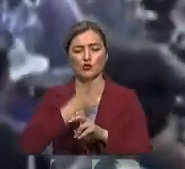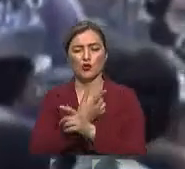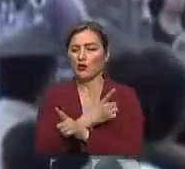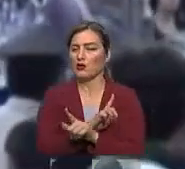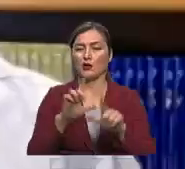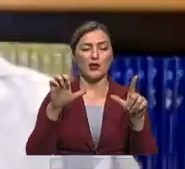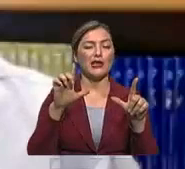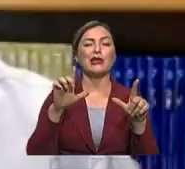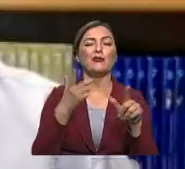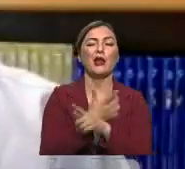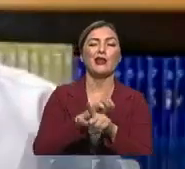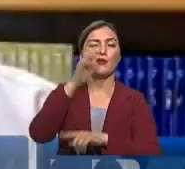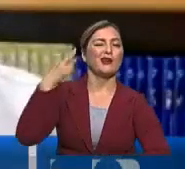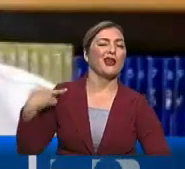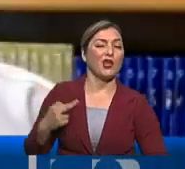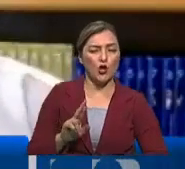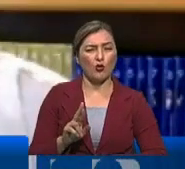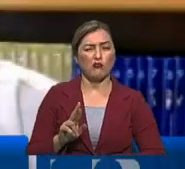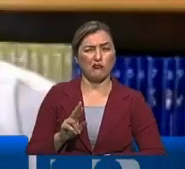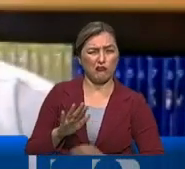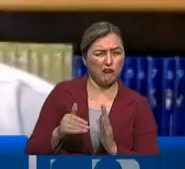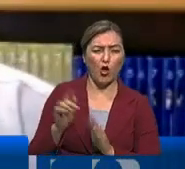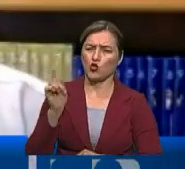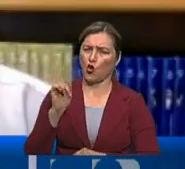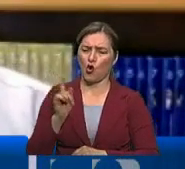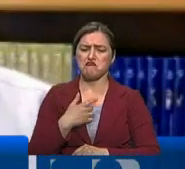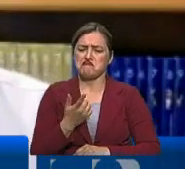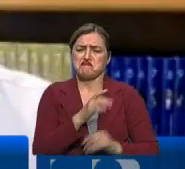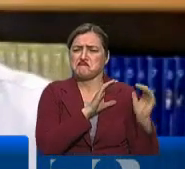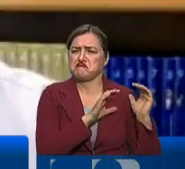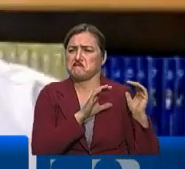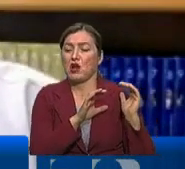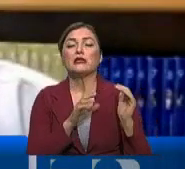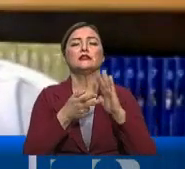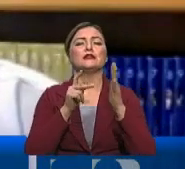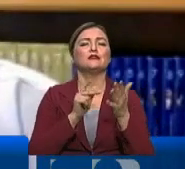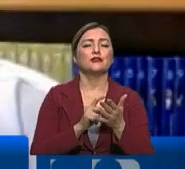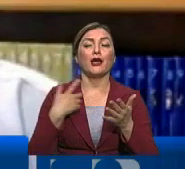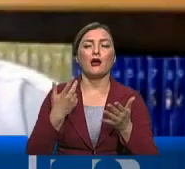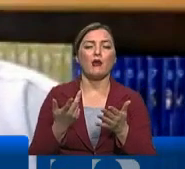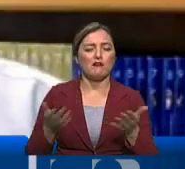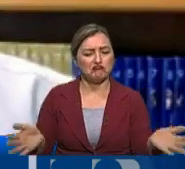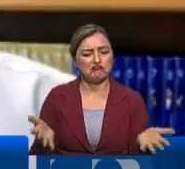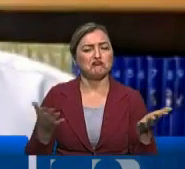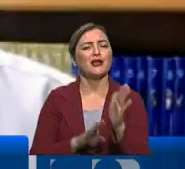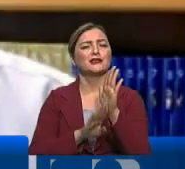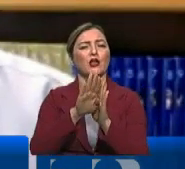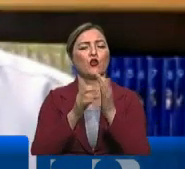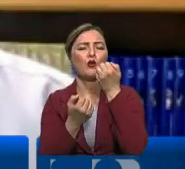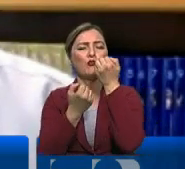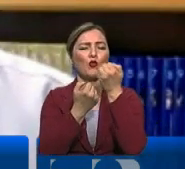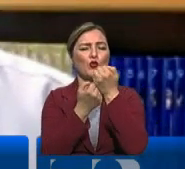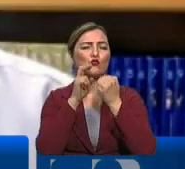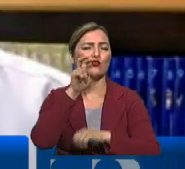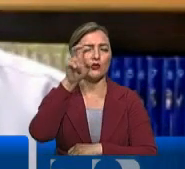turismo. De ninguna manera la Corte Constitucional está desconociendo la